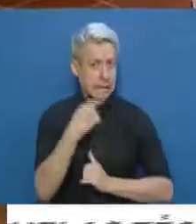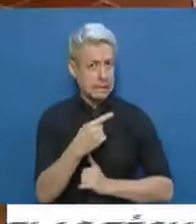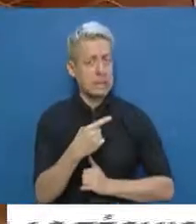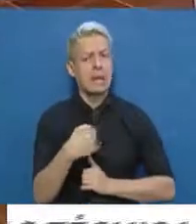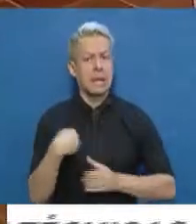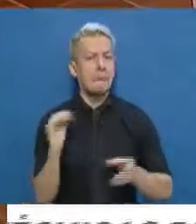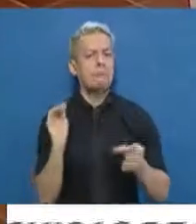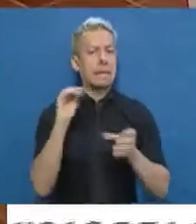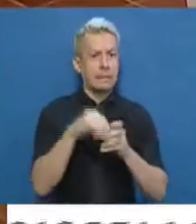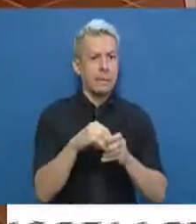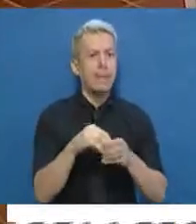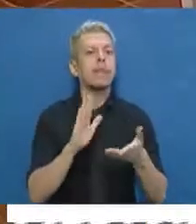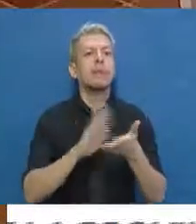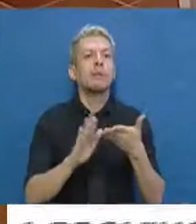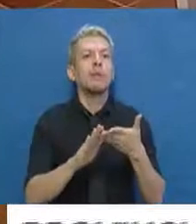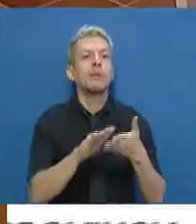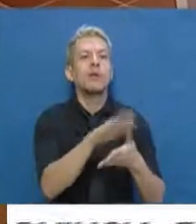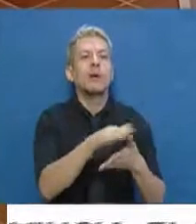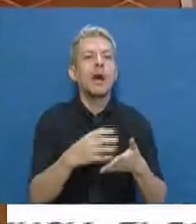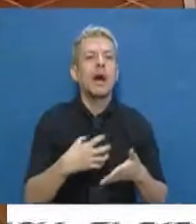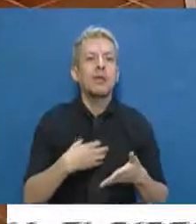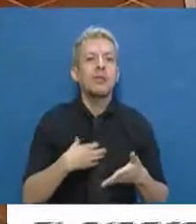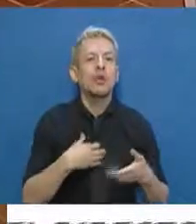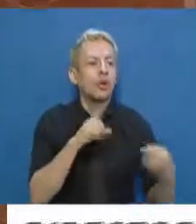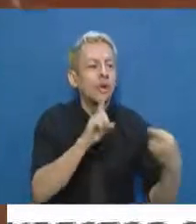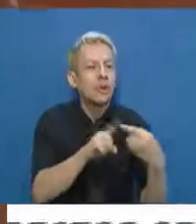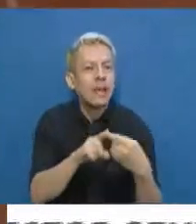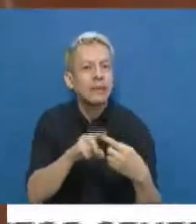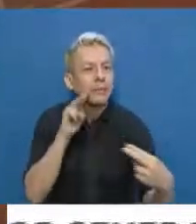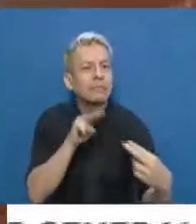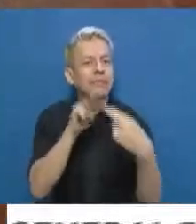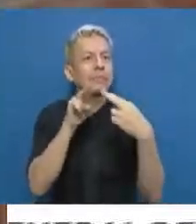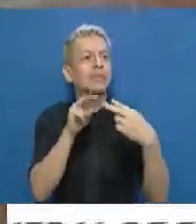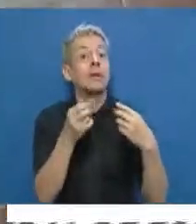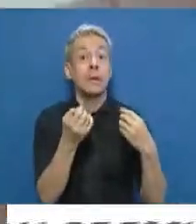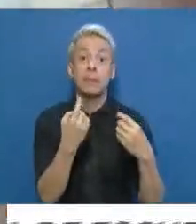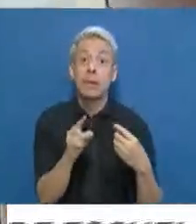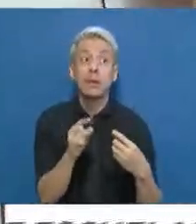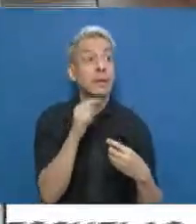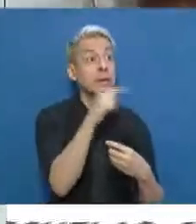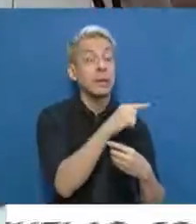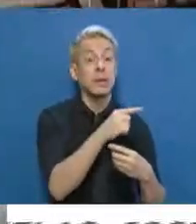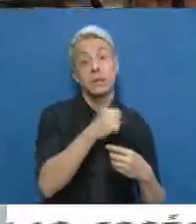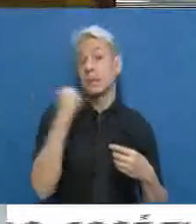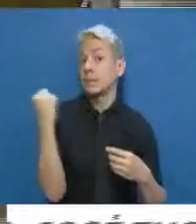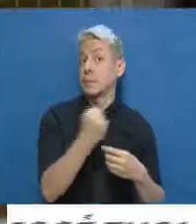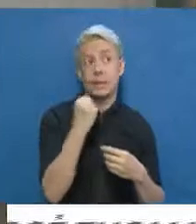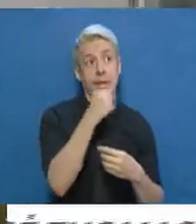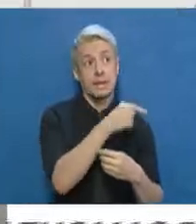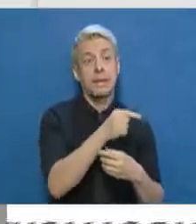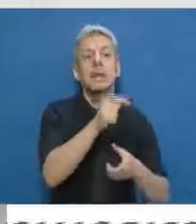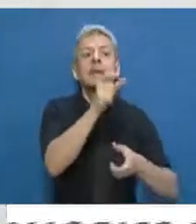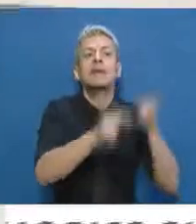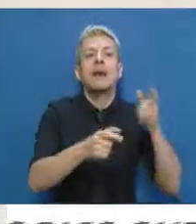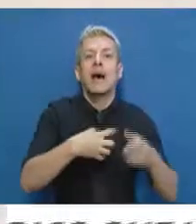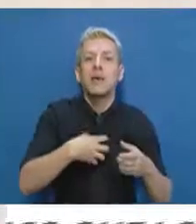a estar en contacto con los chicos, pero también porque el conocimiento este que estamos viendo en pantalla es fundamental para que los chicos se